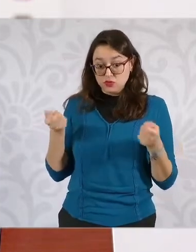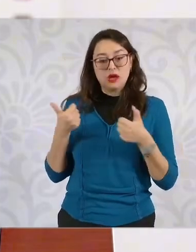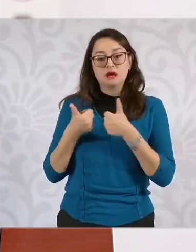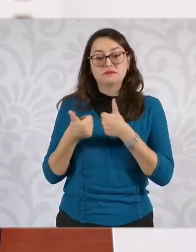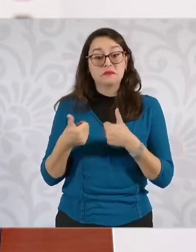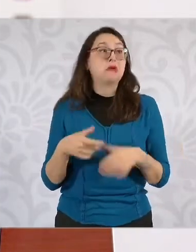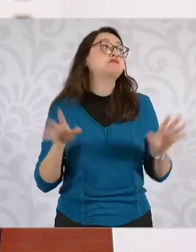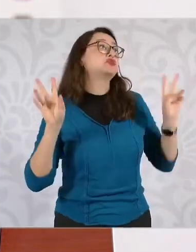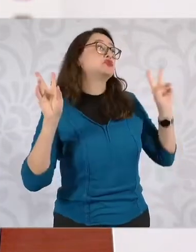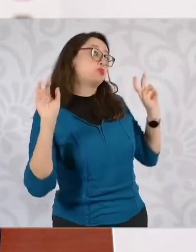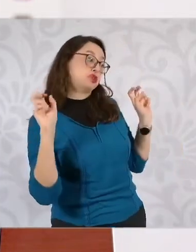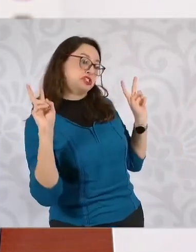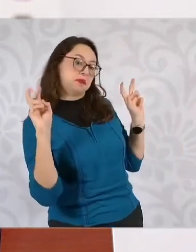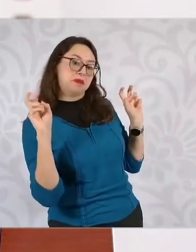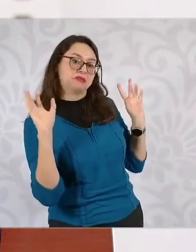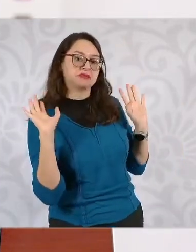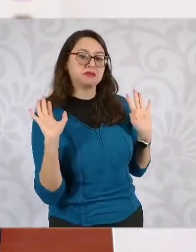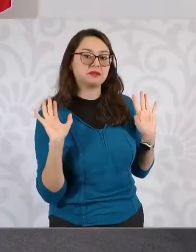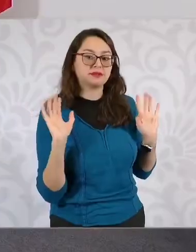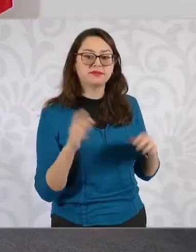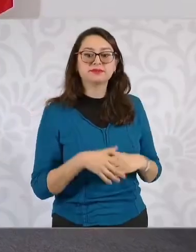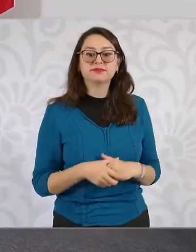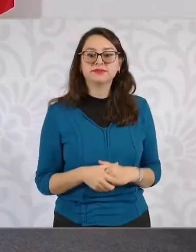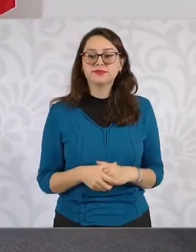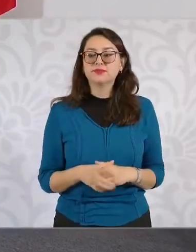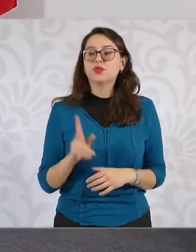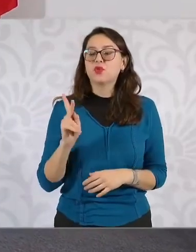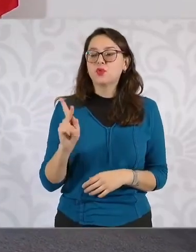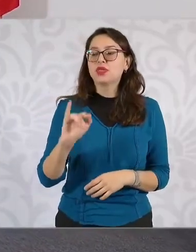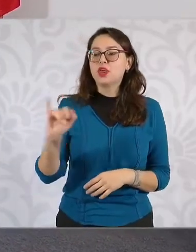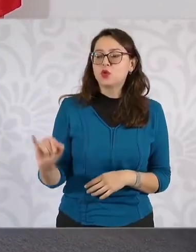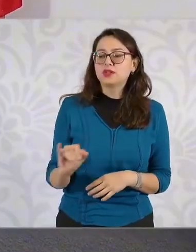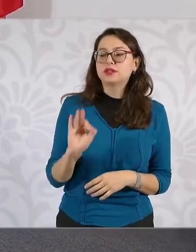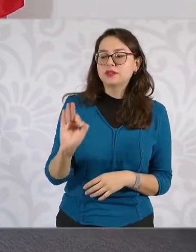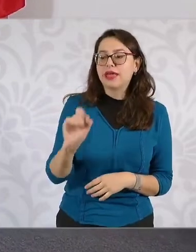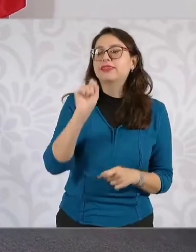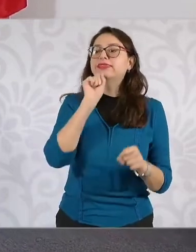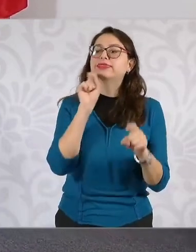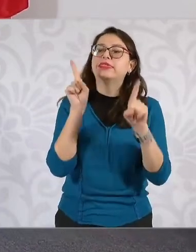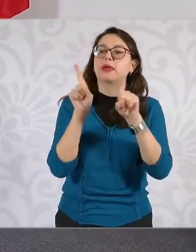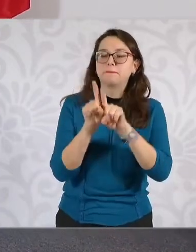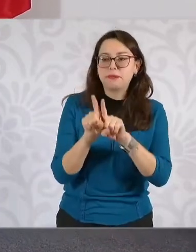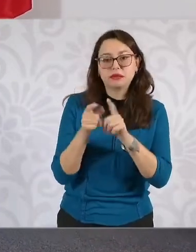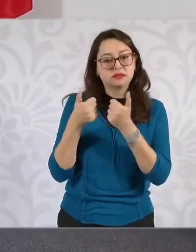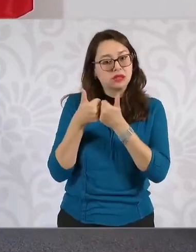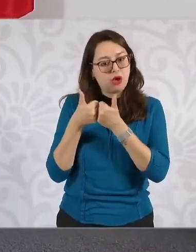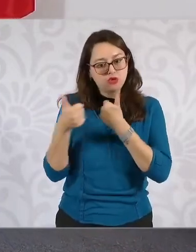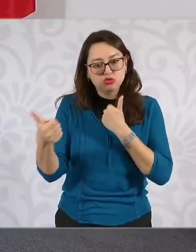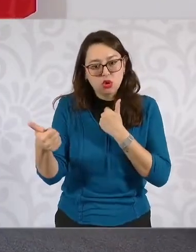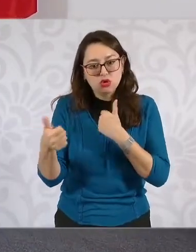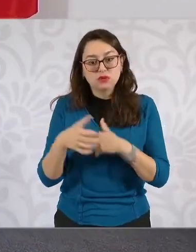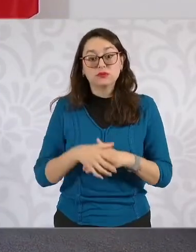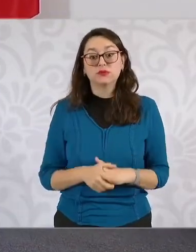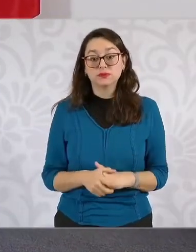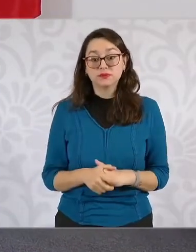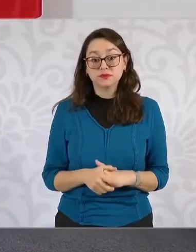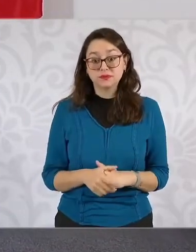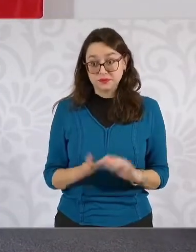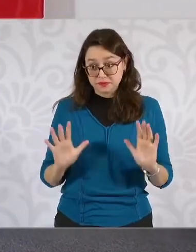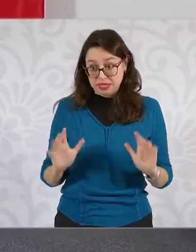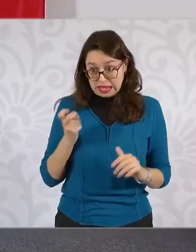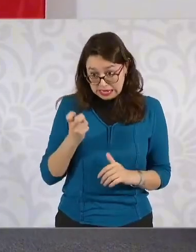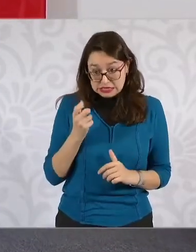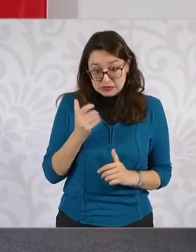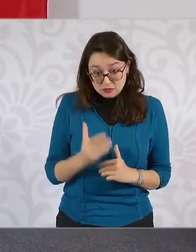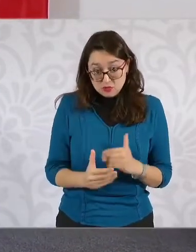son socios, son representantes. Y ahora vienen a decir de que ellos nunca lo supieron,